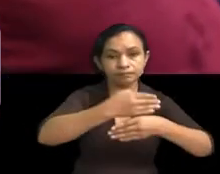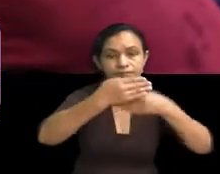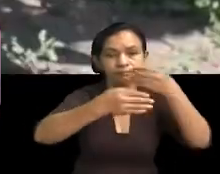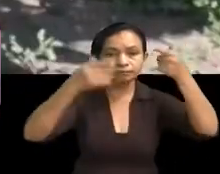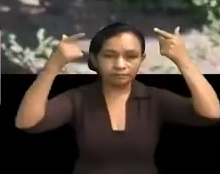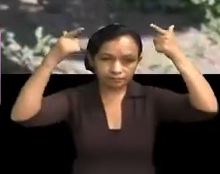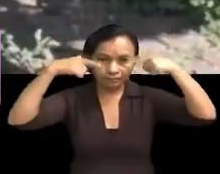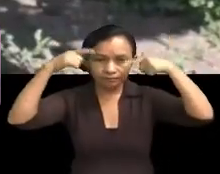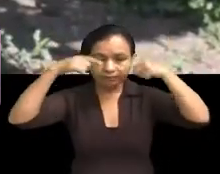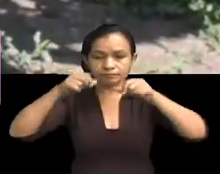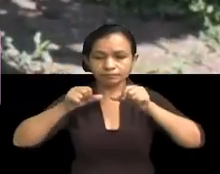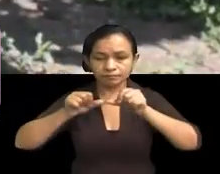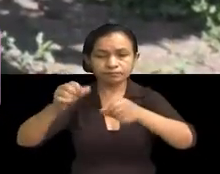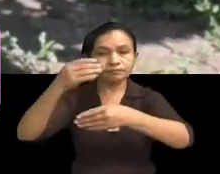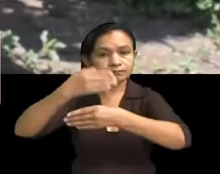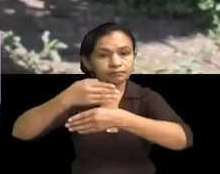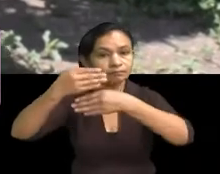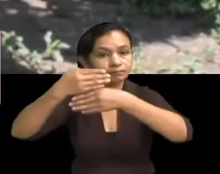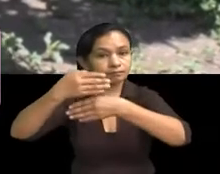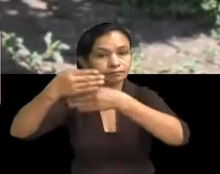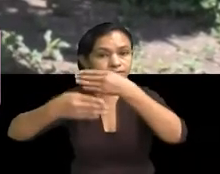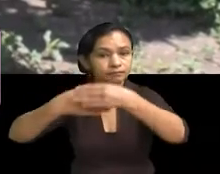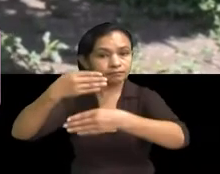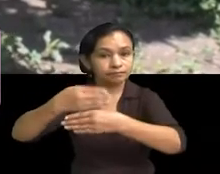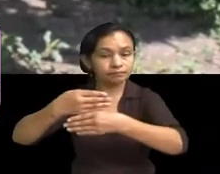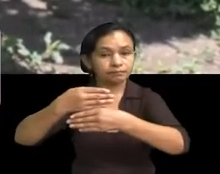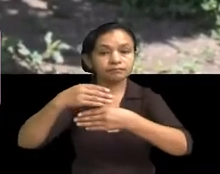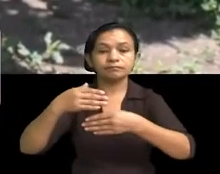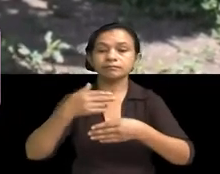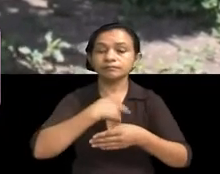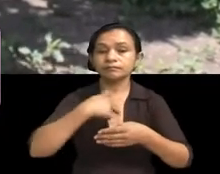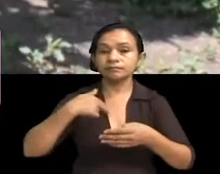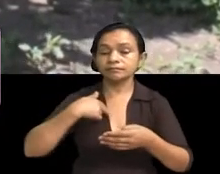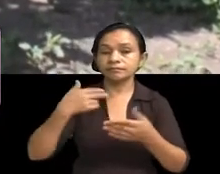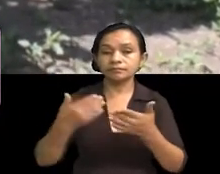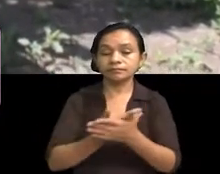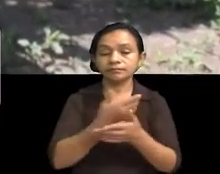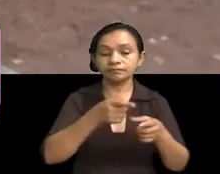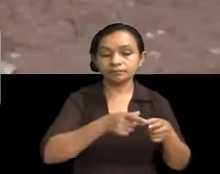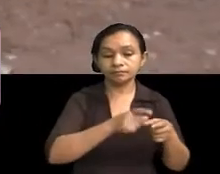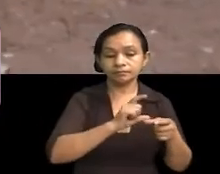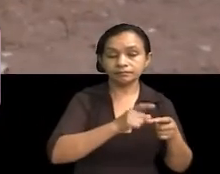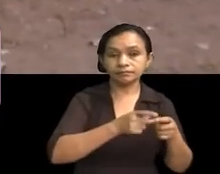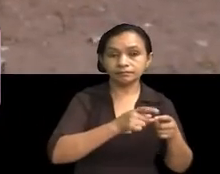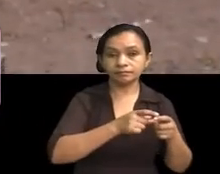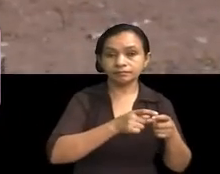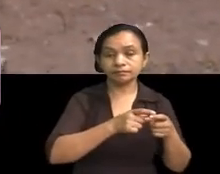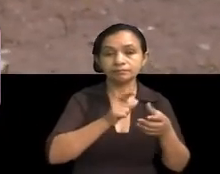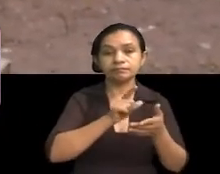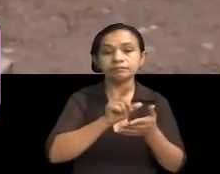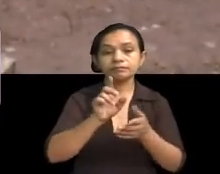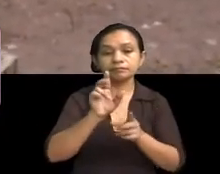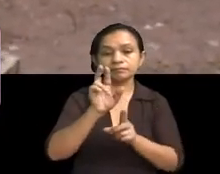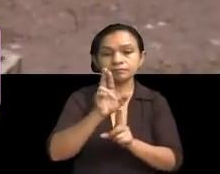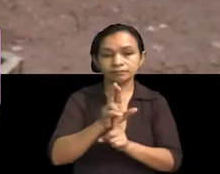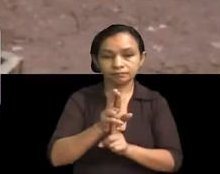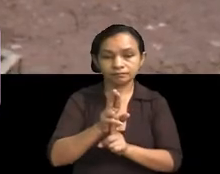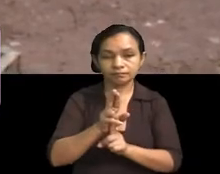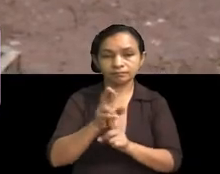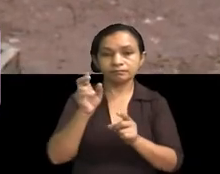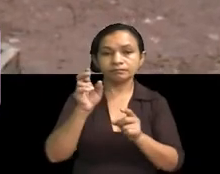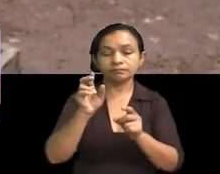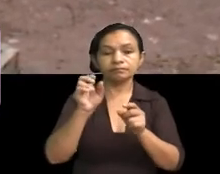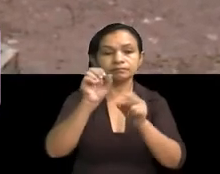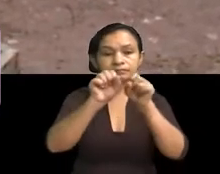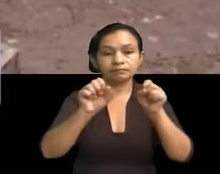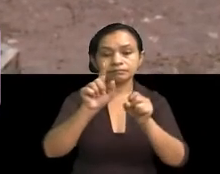Masaya está en ejecución. Luego, la construcción del sistema de alcantarillado sanitario en El Rama, en Santo